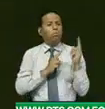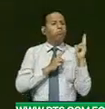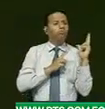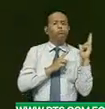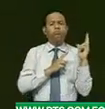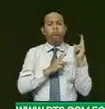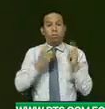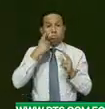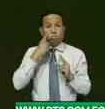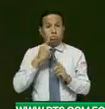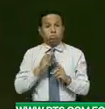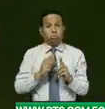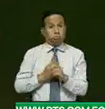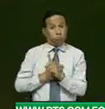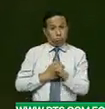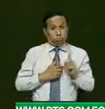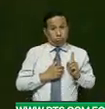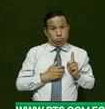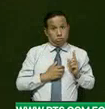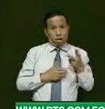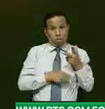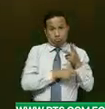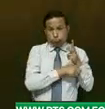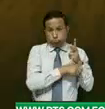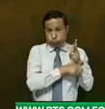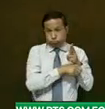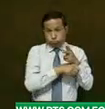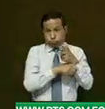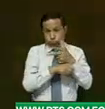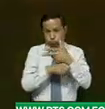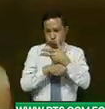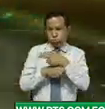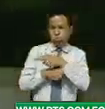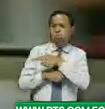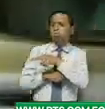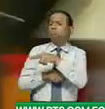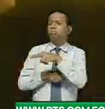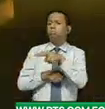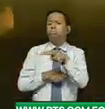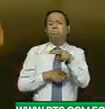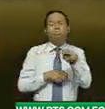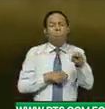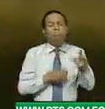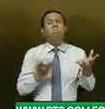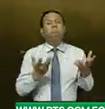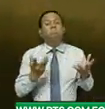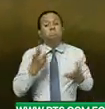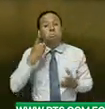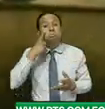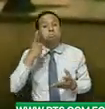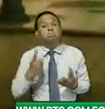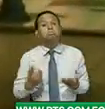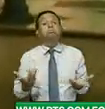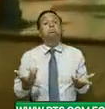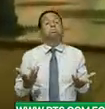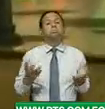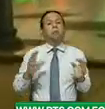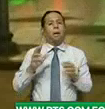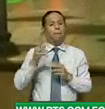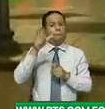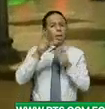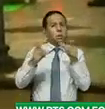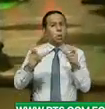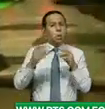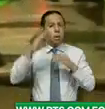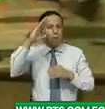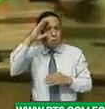que mi compañero Efren Flores pueda enfocar y que ustedes mismos constaten además que no hay militares, tampoco